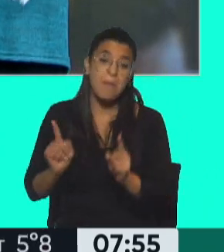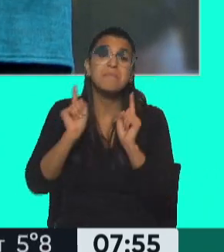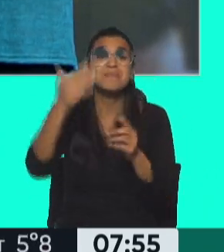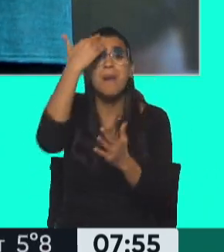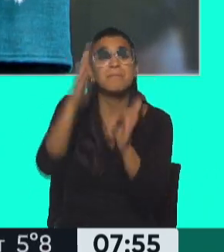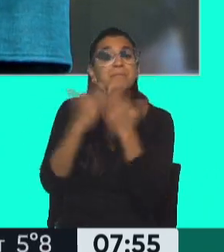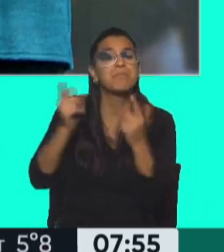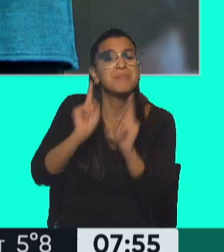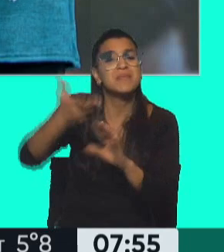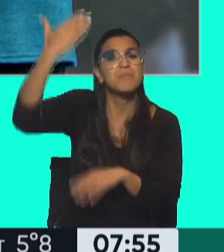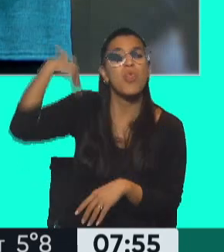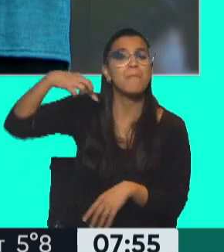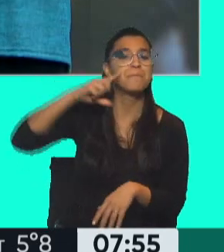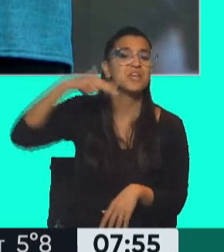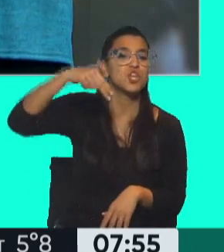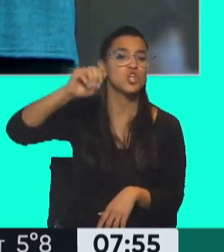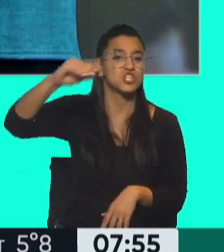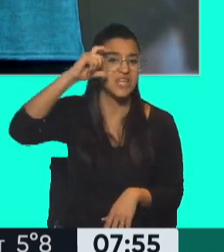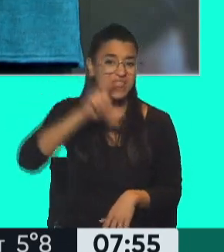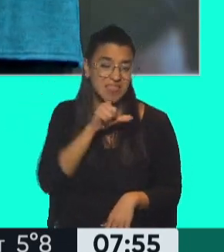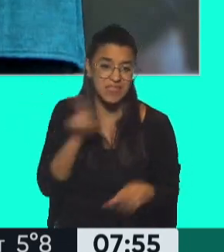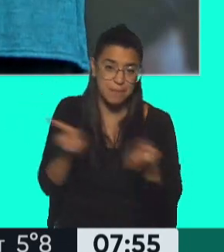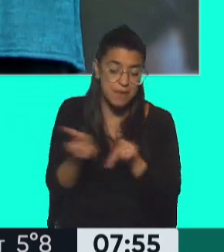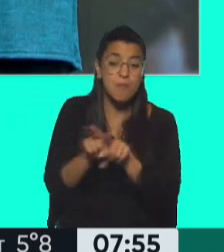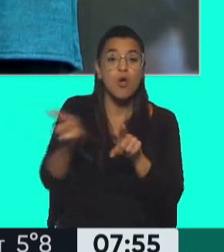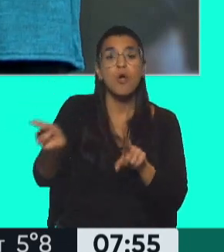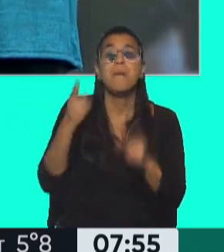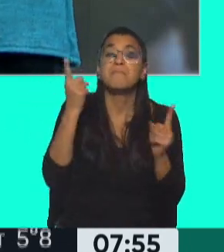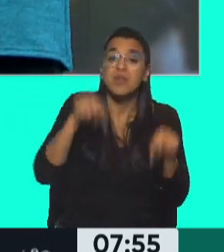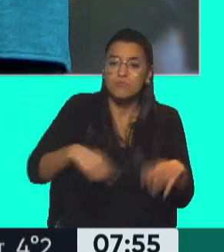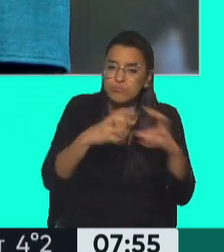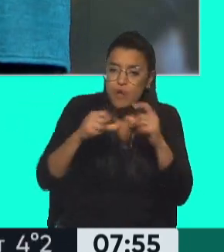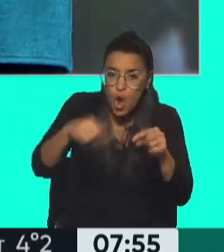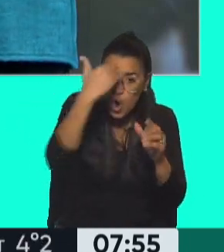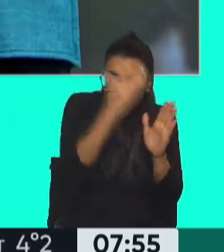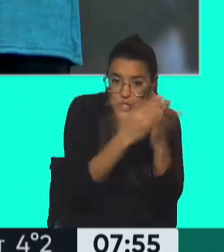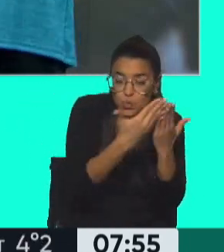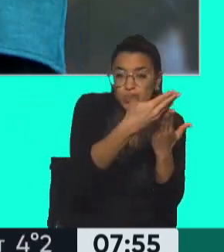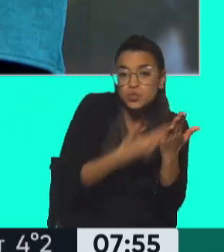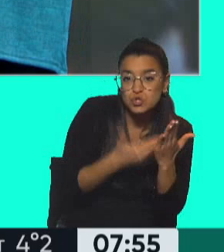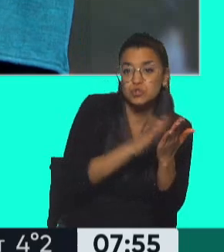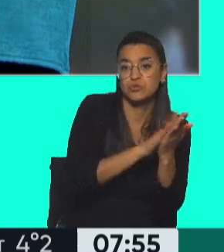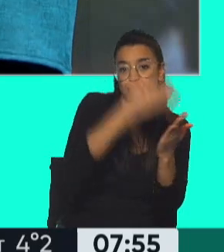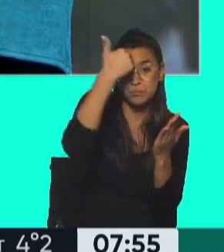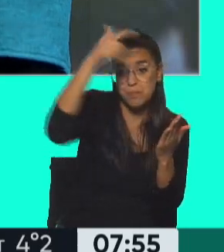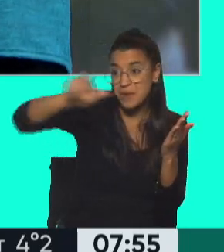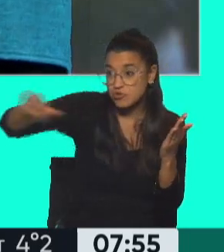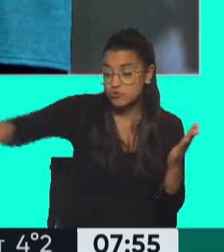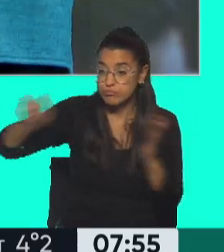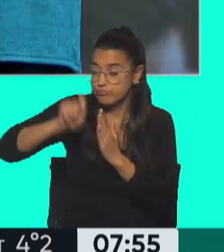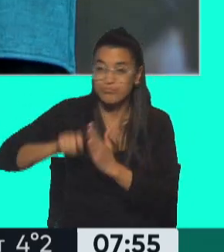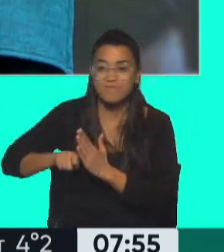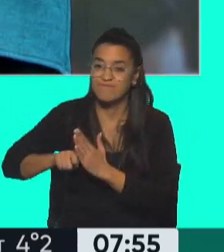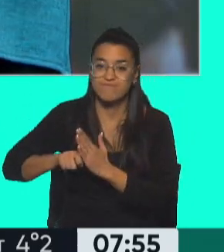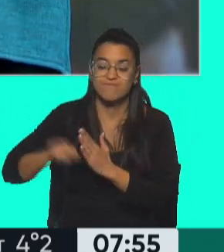de pinochet entonces se toma eso pero lo que se discute es esta constitución que elaboraron estos constituyentes no funcionó